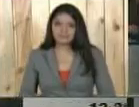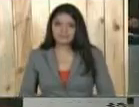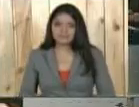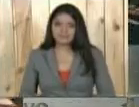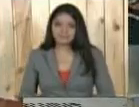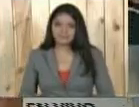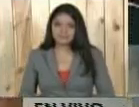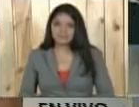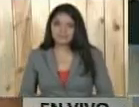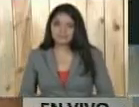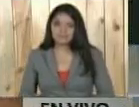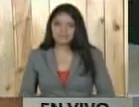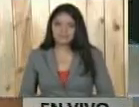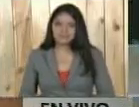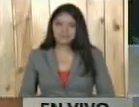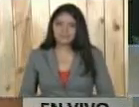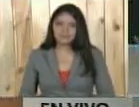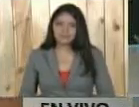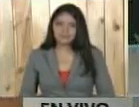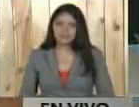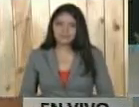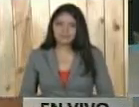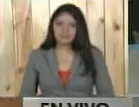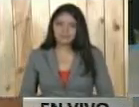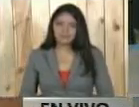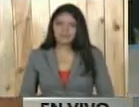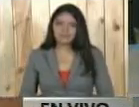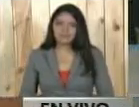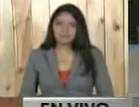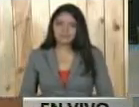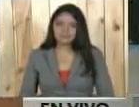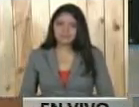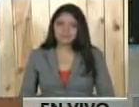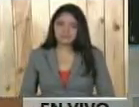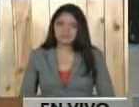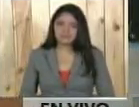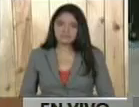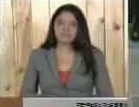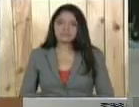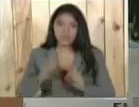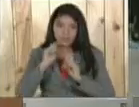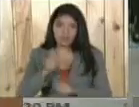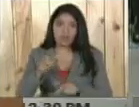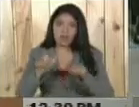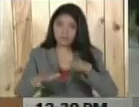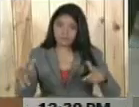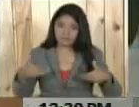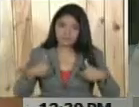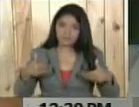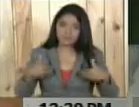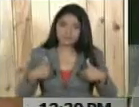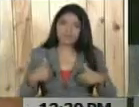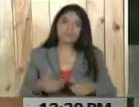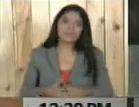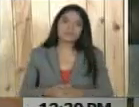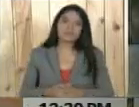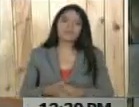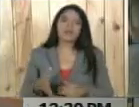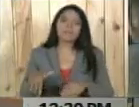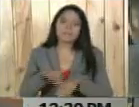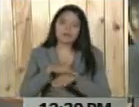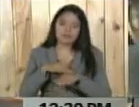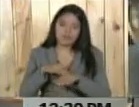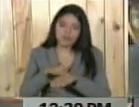Donde a través del reconocimiento de las víctimas, a través del perdón